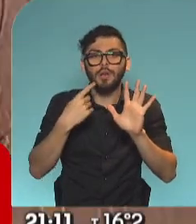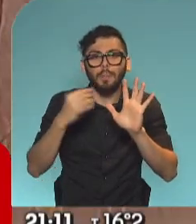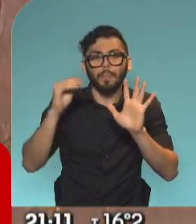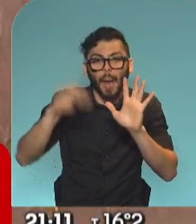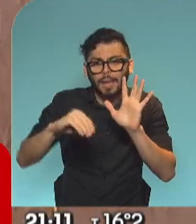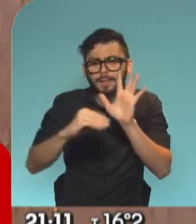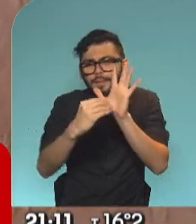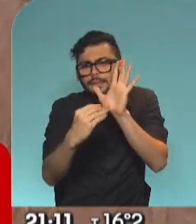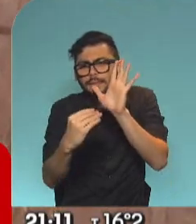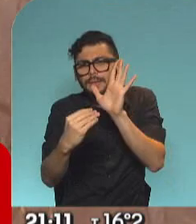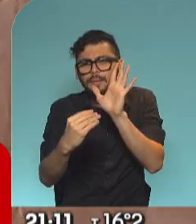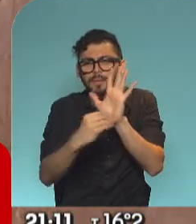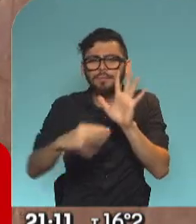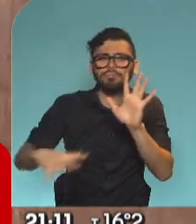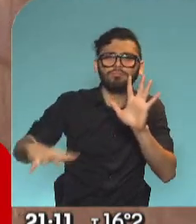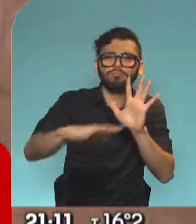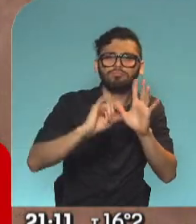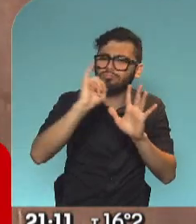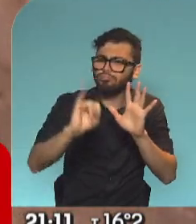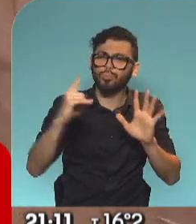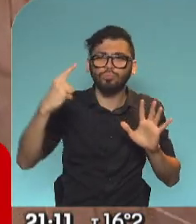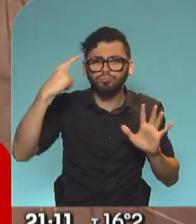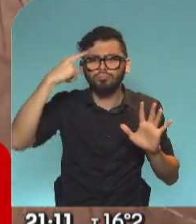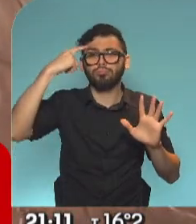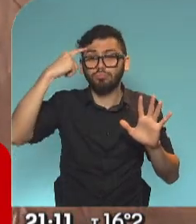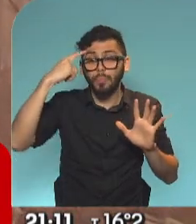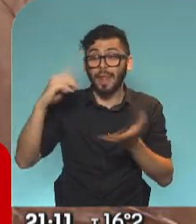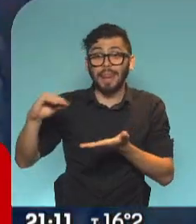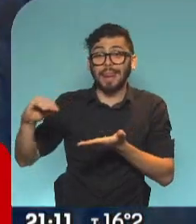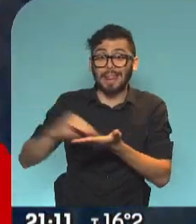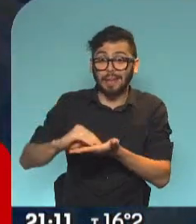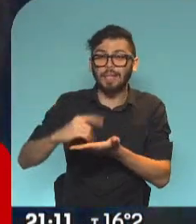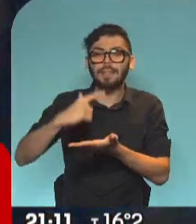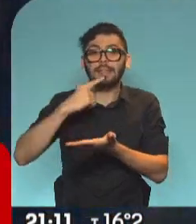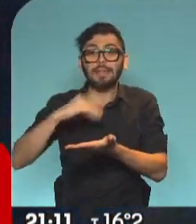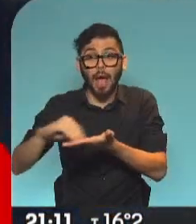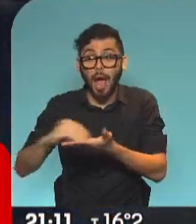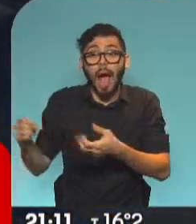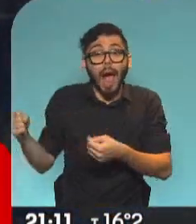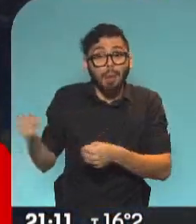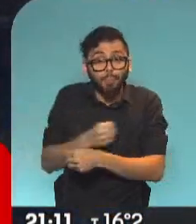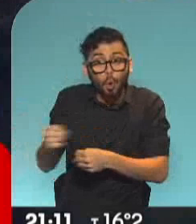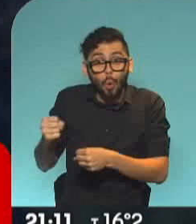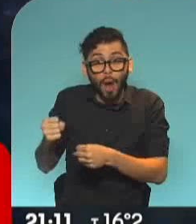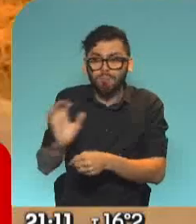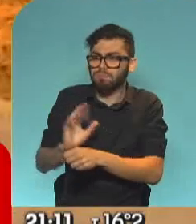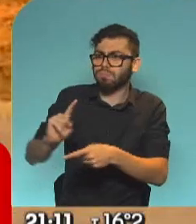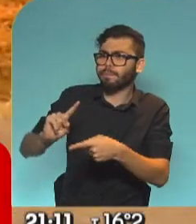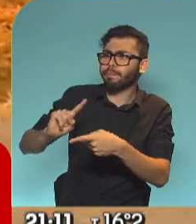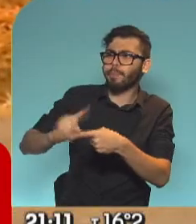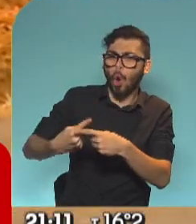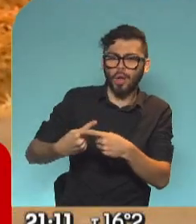concientización ciudadana y aparte de efectivamente aprobarse en la Cámara de Diputados y Senadores, hay una decisión política detrás a nivel